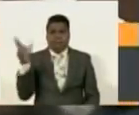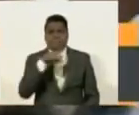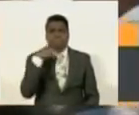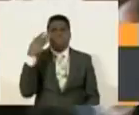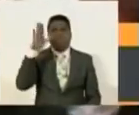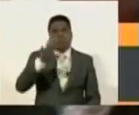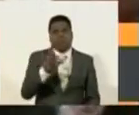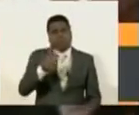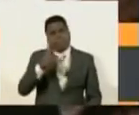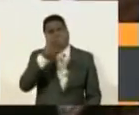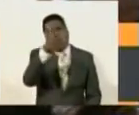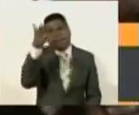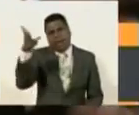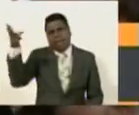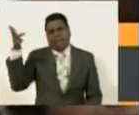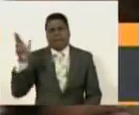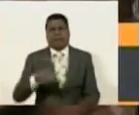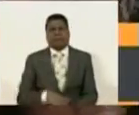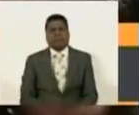Lo asesinaron.